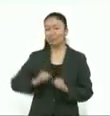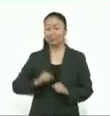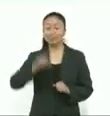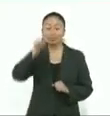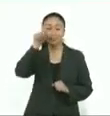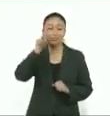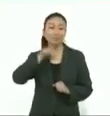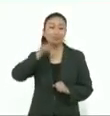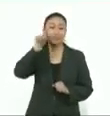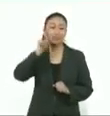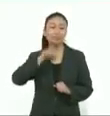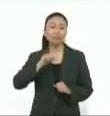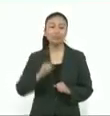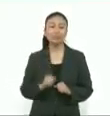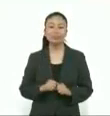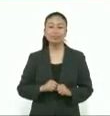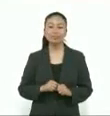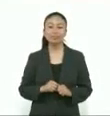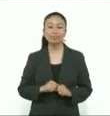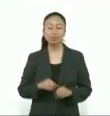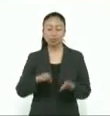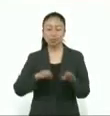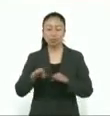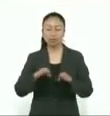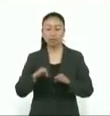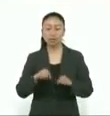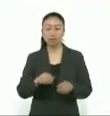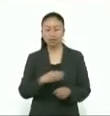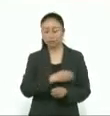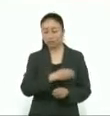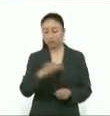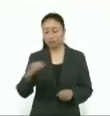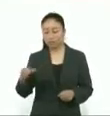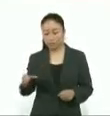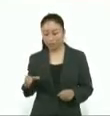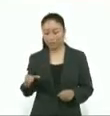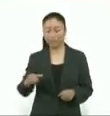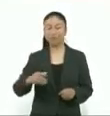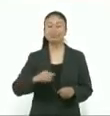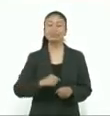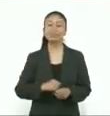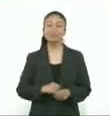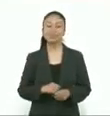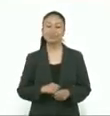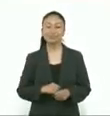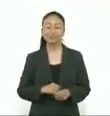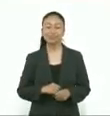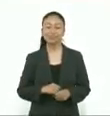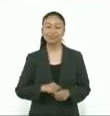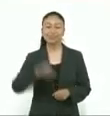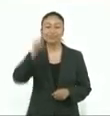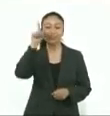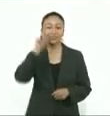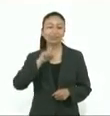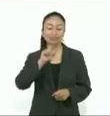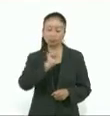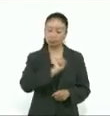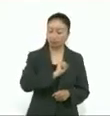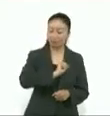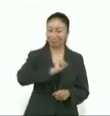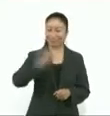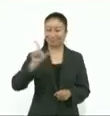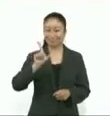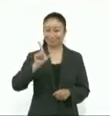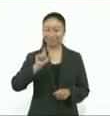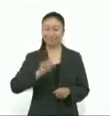mujeres jornaleras agrícolas, a las mujeres campesinas, a las mujeres